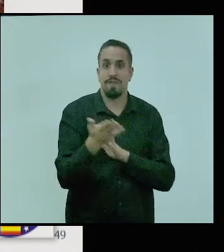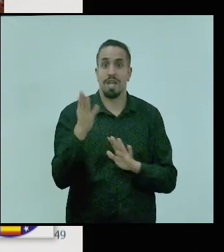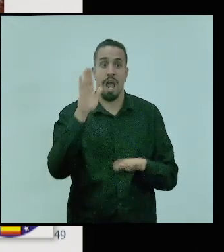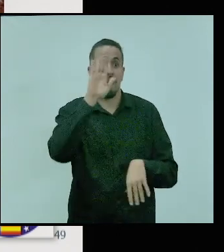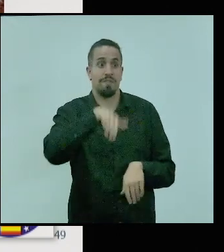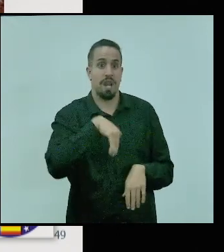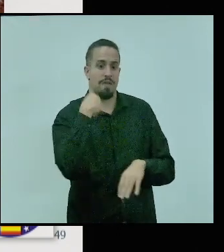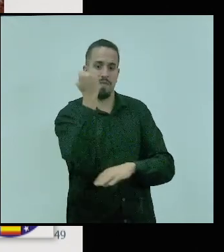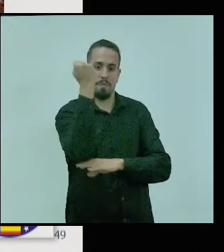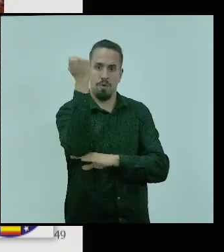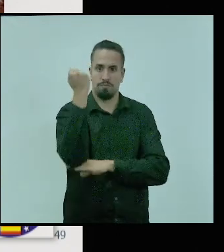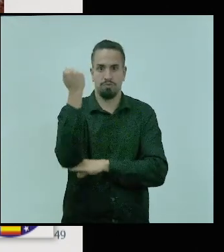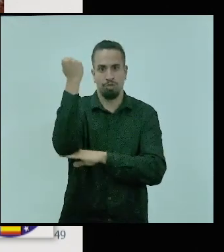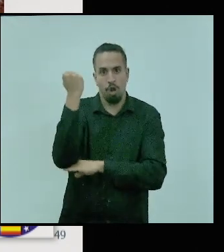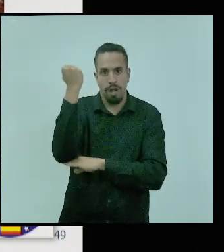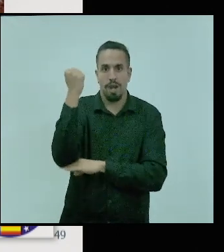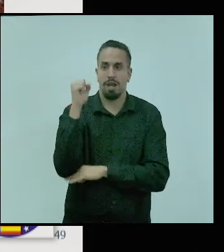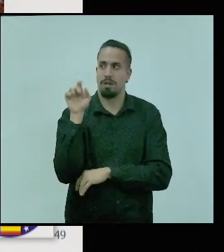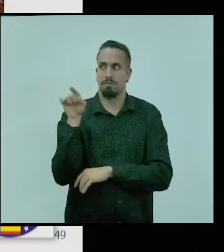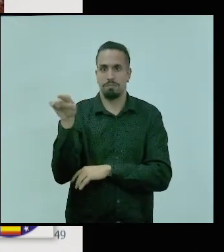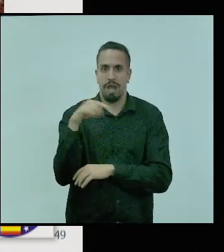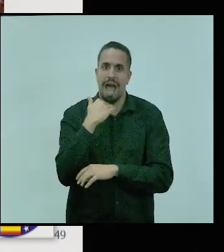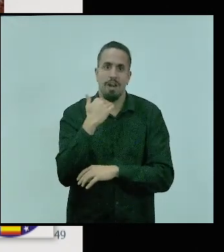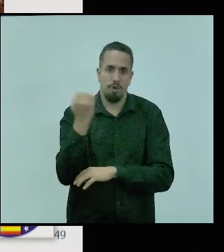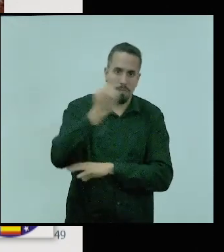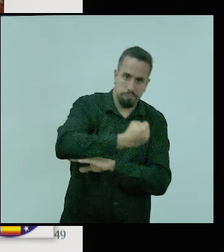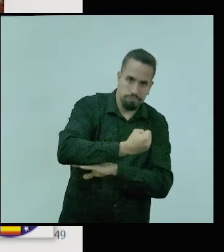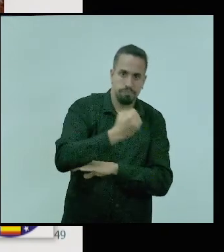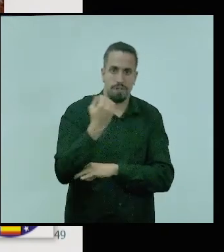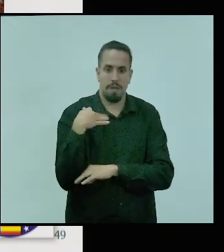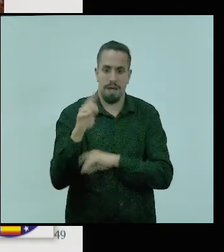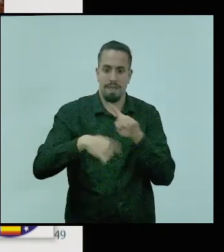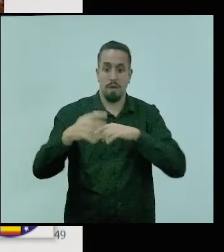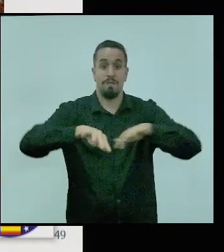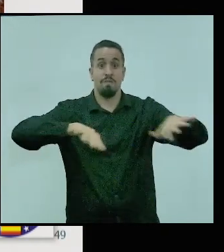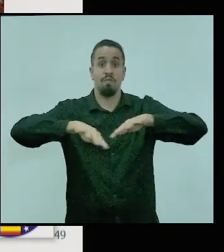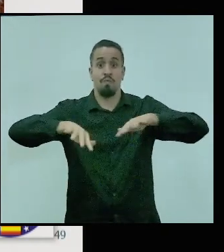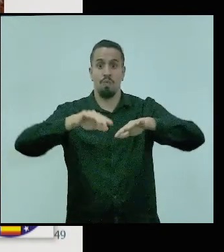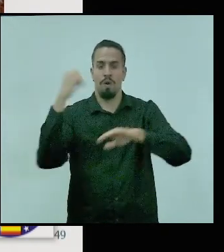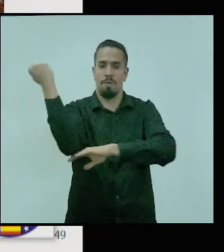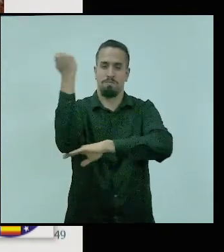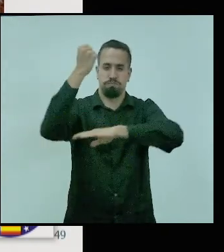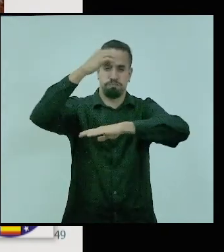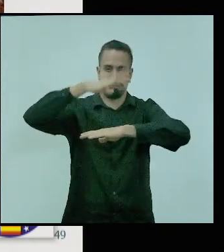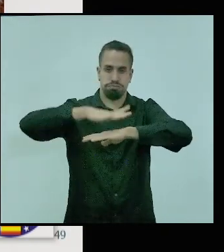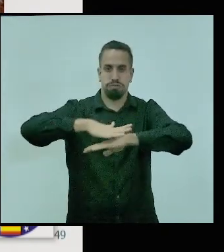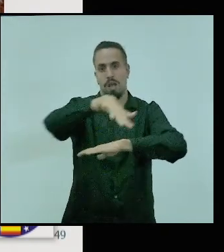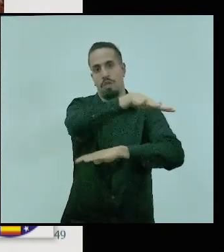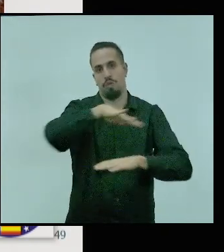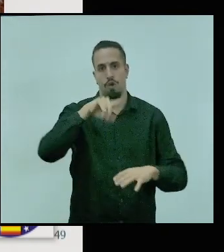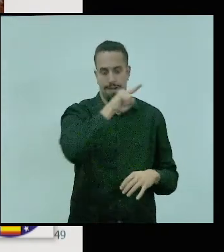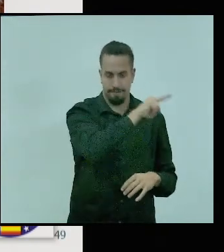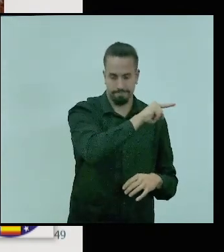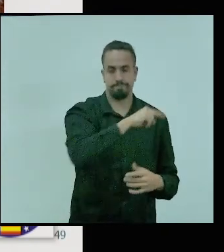torre y luego vino la réplica que tiró y que acabó todo el escombro en la zona de aquí. Con lo